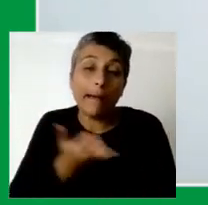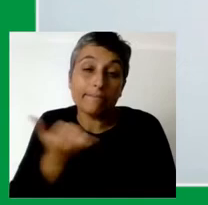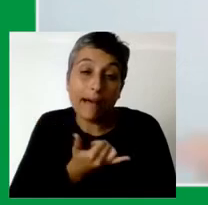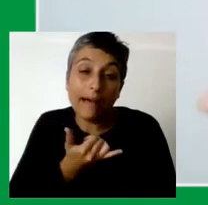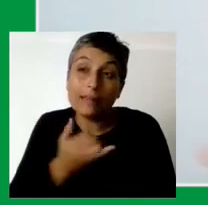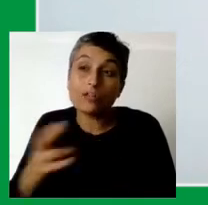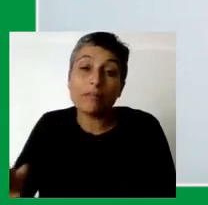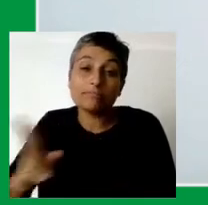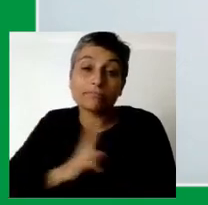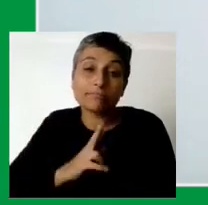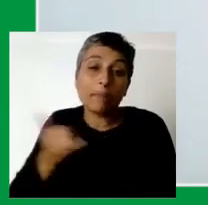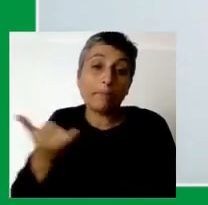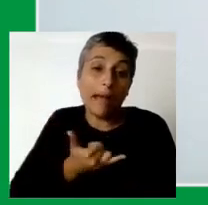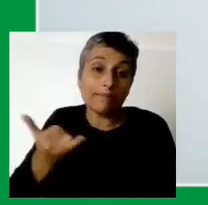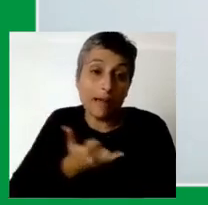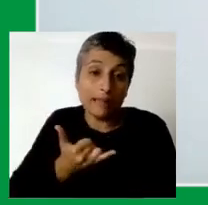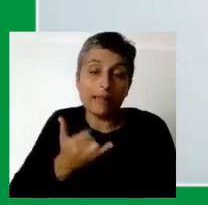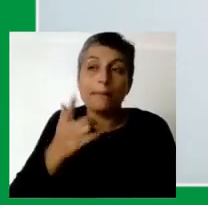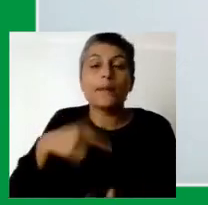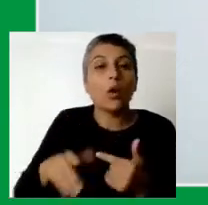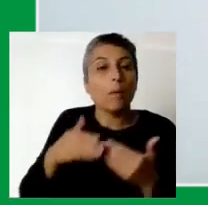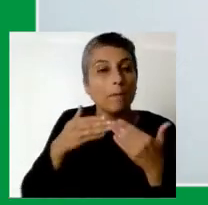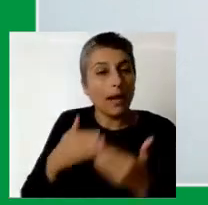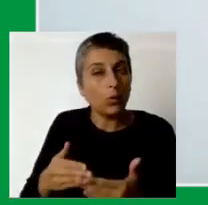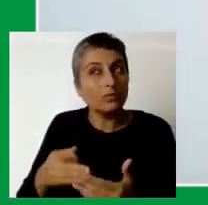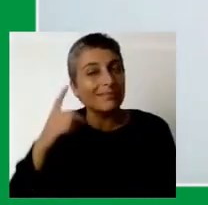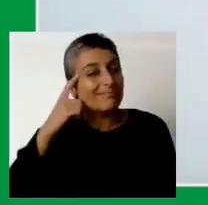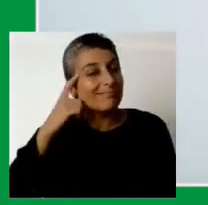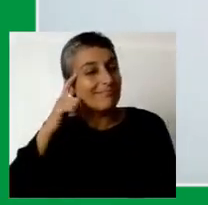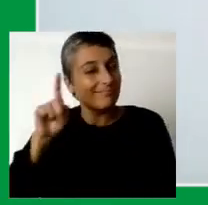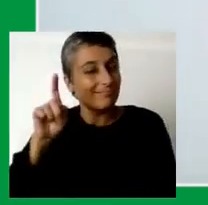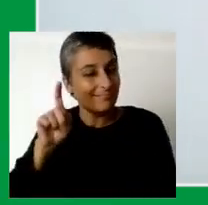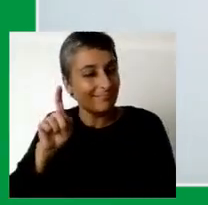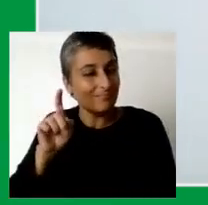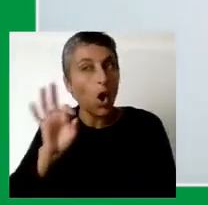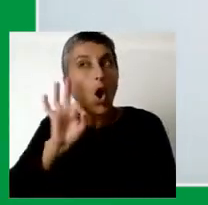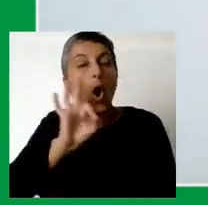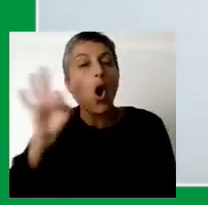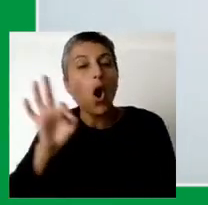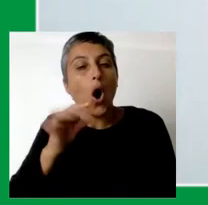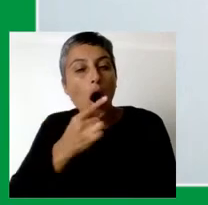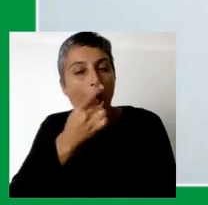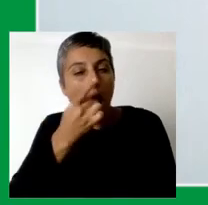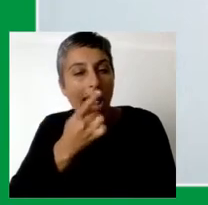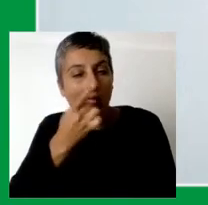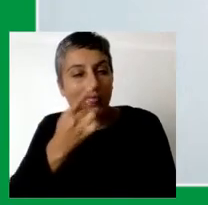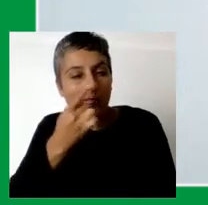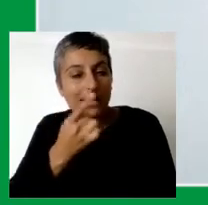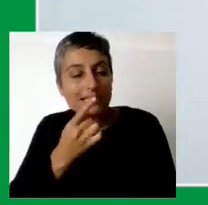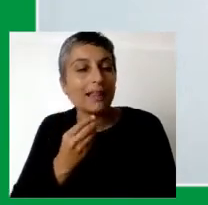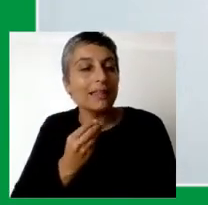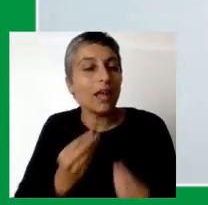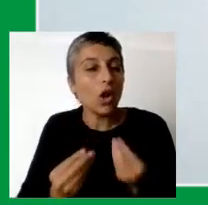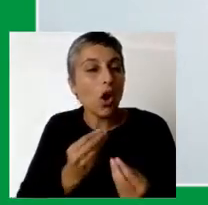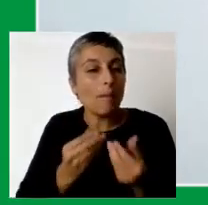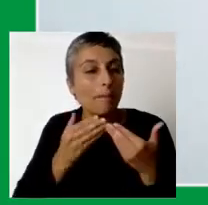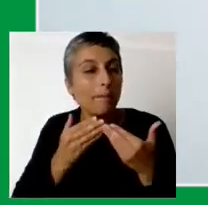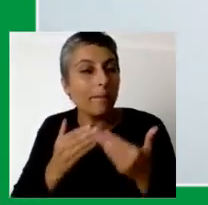responde algo tonto. Si uno pregunta algo creativo, algo interesante, y la forma de hacer la